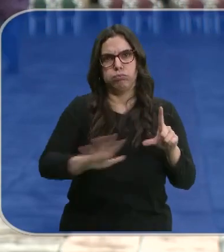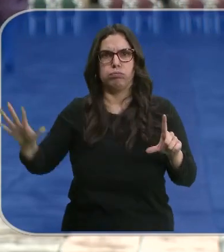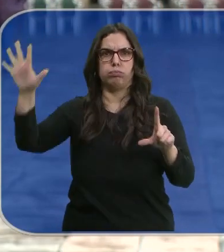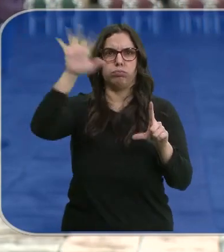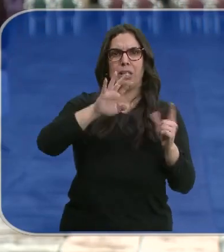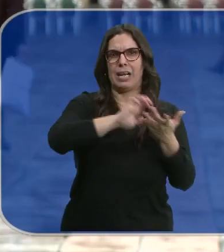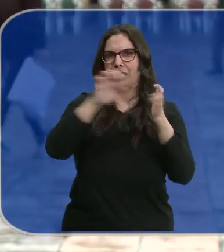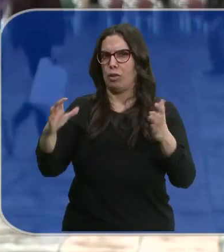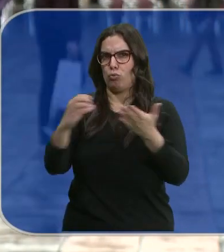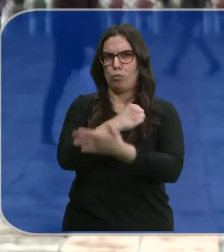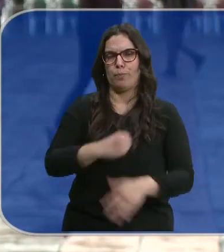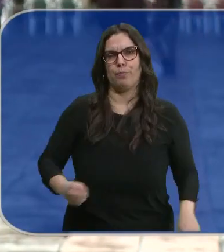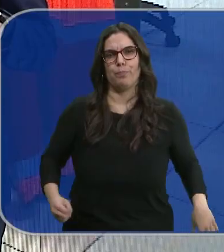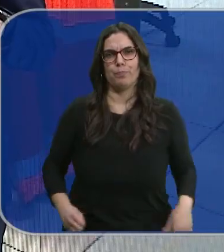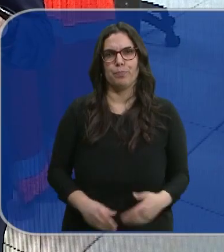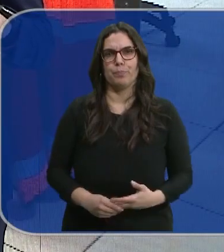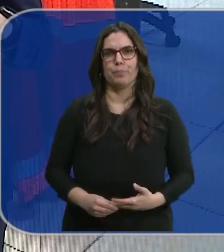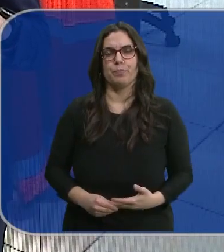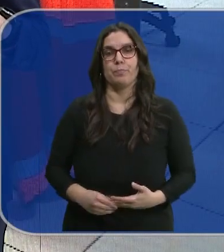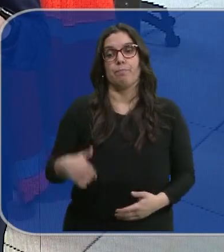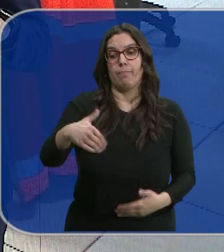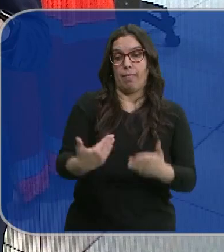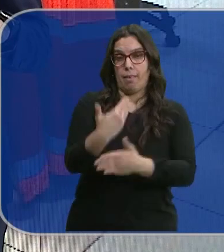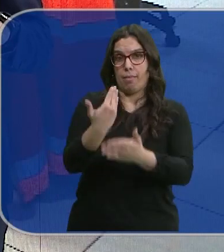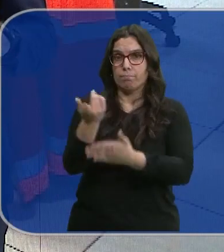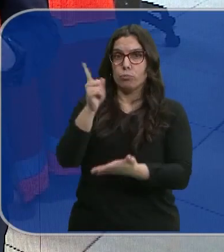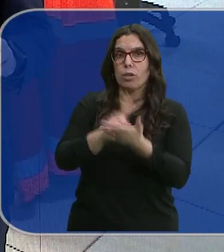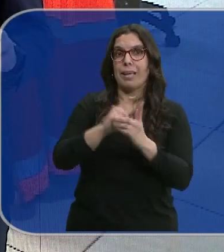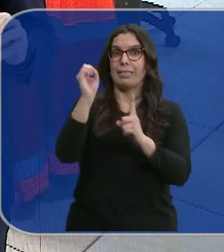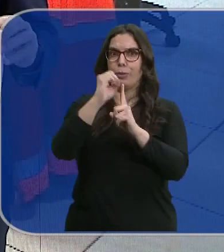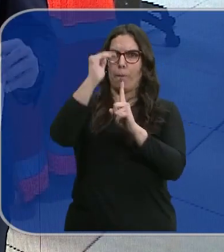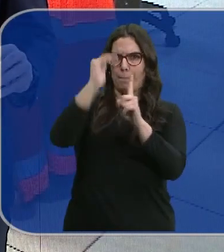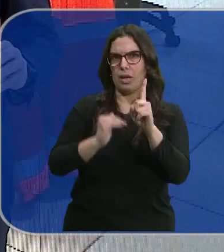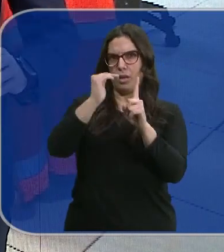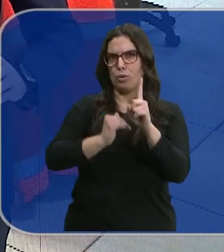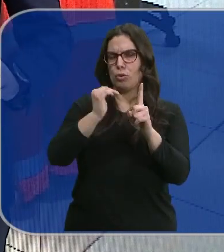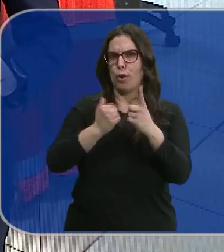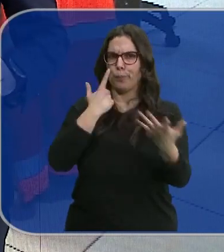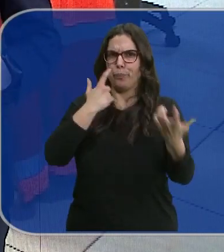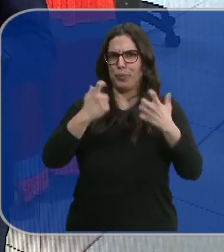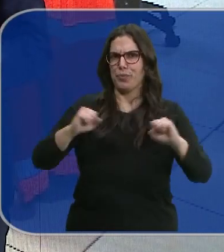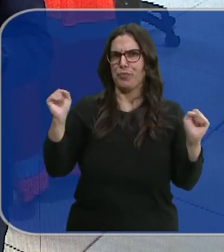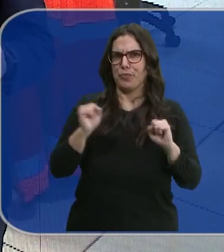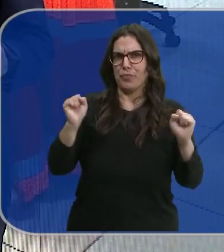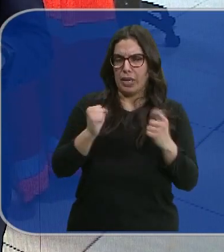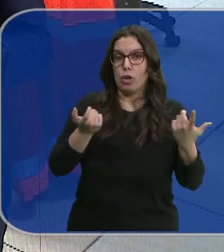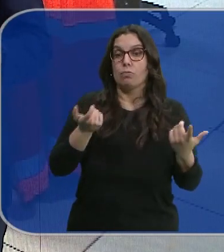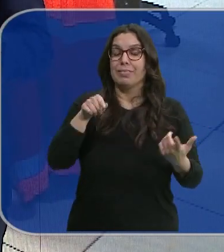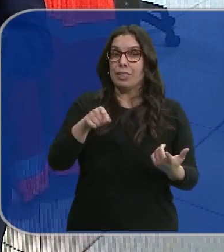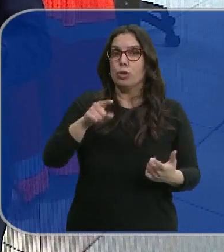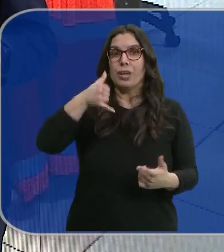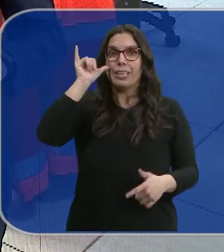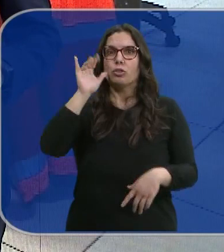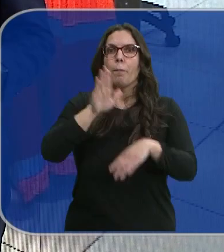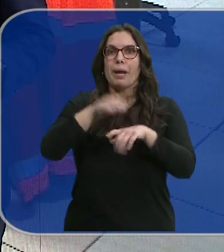conjunto de Castilla y León. En unos días, de nuevo, las temperaturas bajarán de forma importante. Episodios gélidos que son